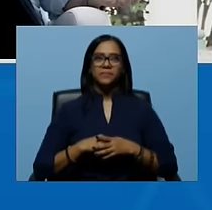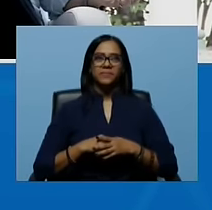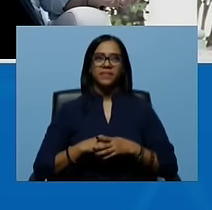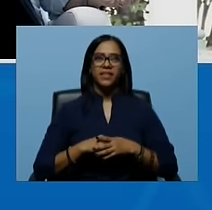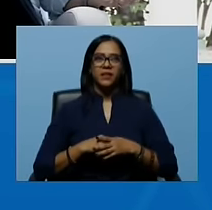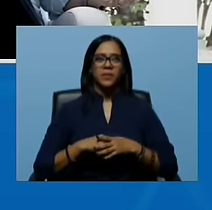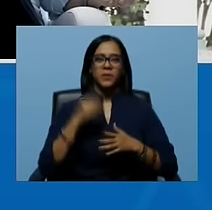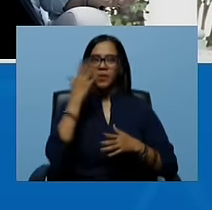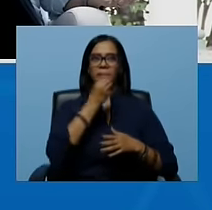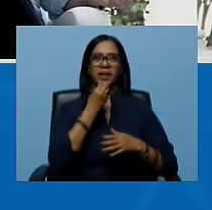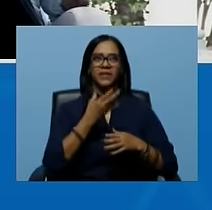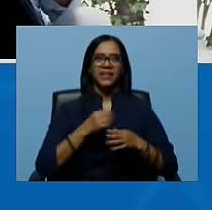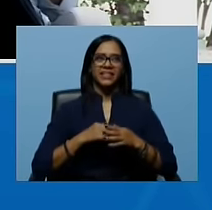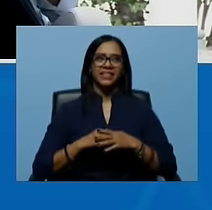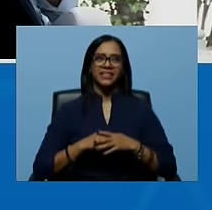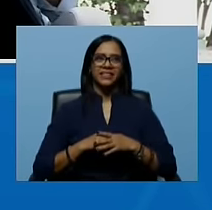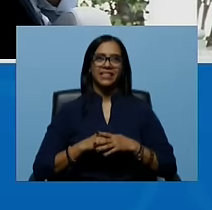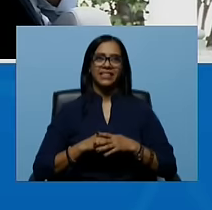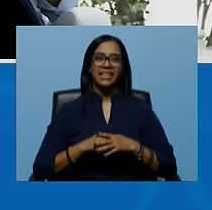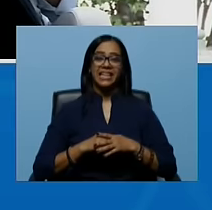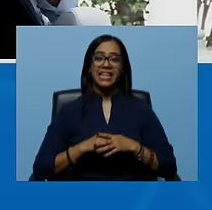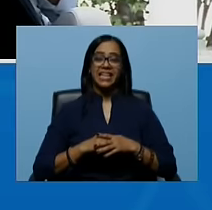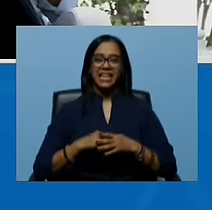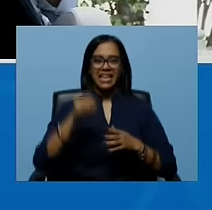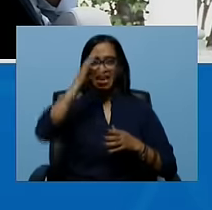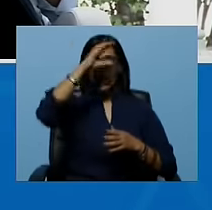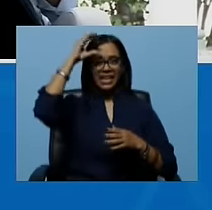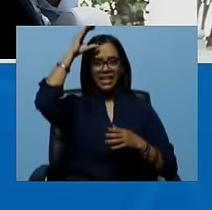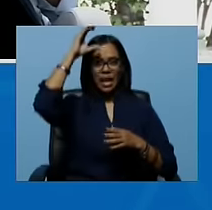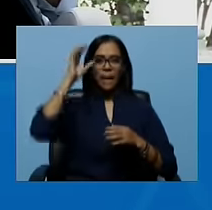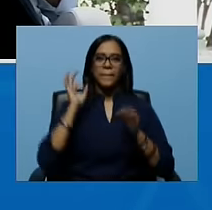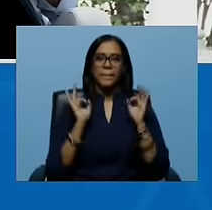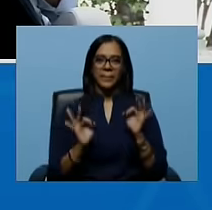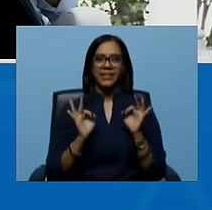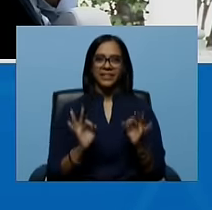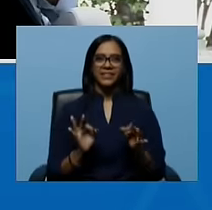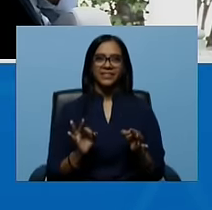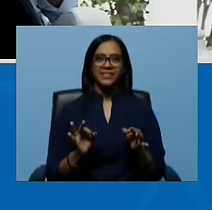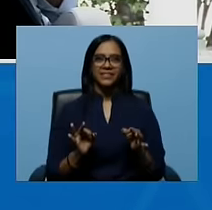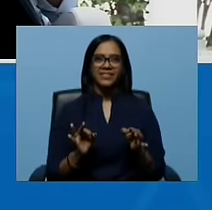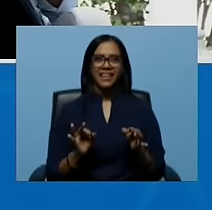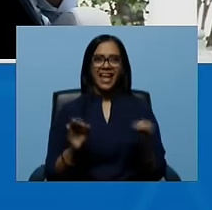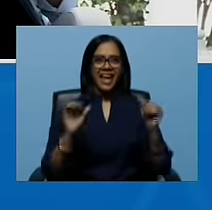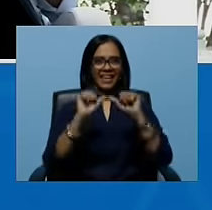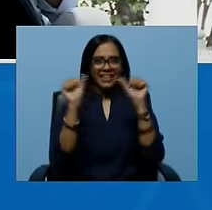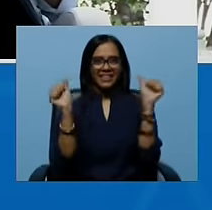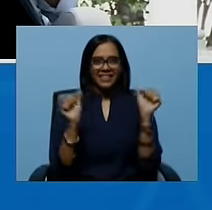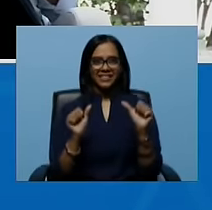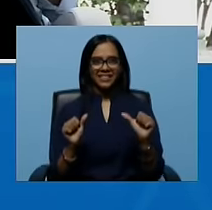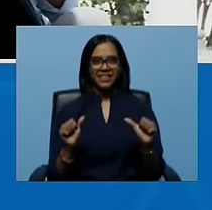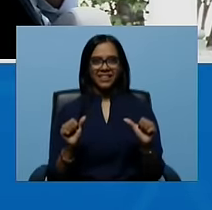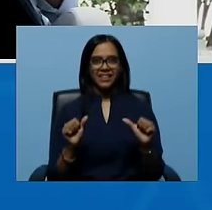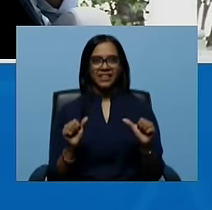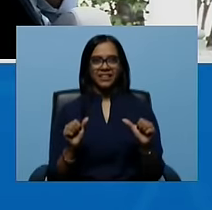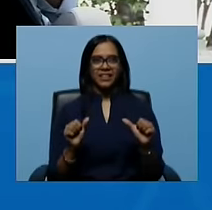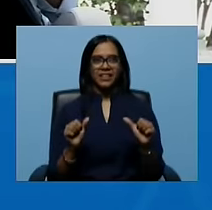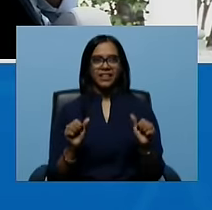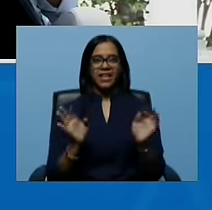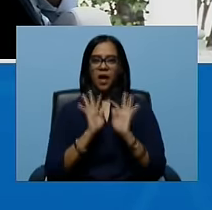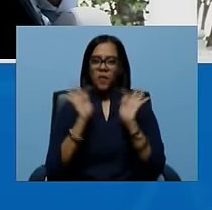es una maravilla. Y la calidad artística, la